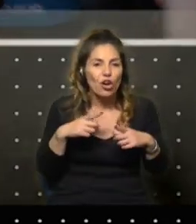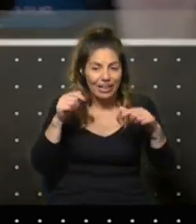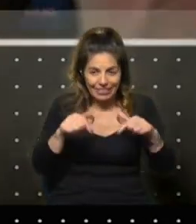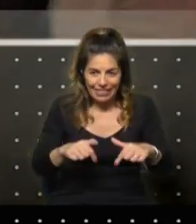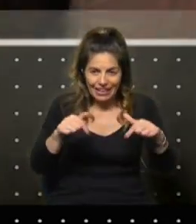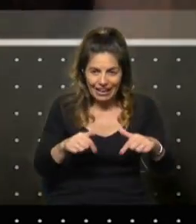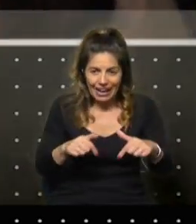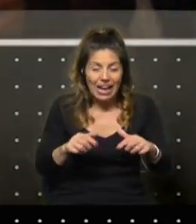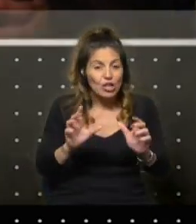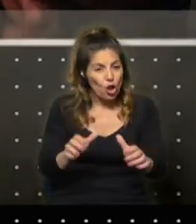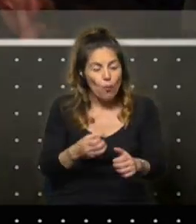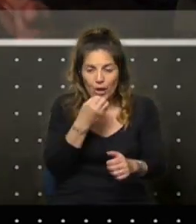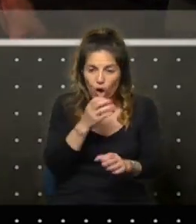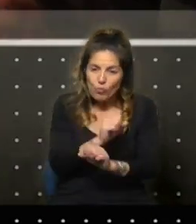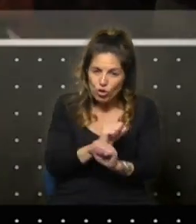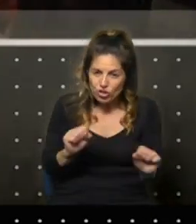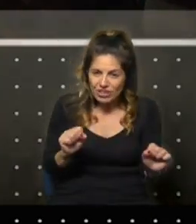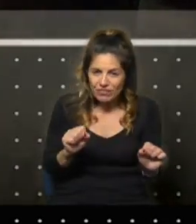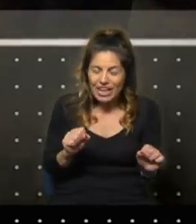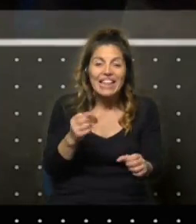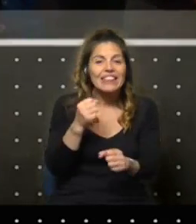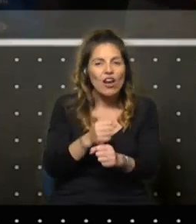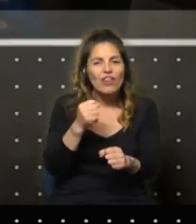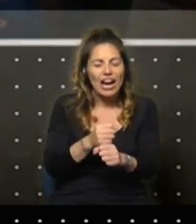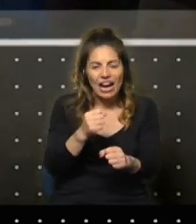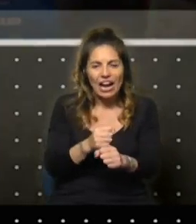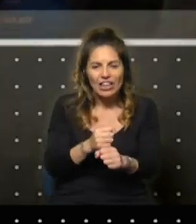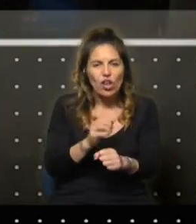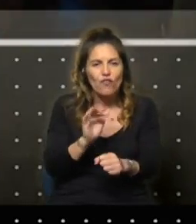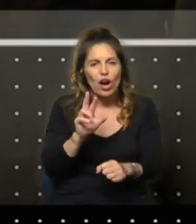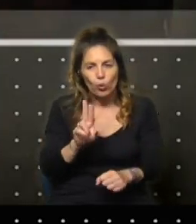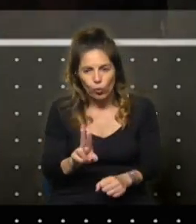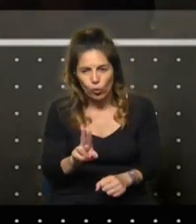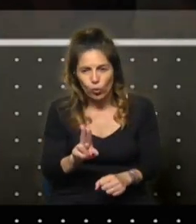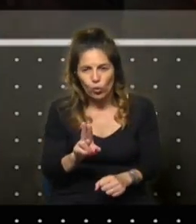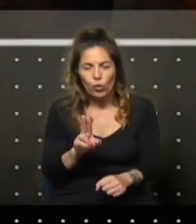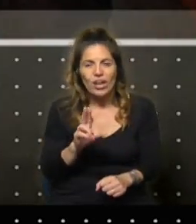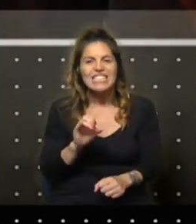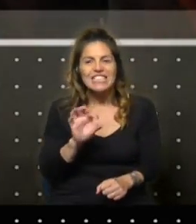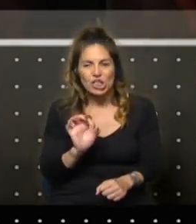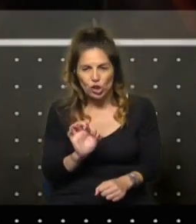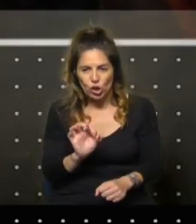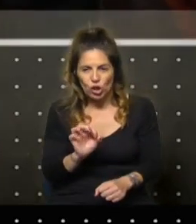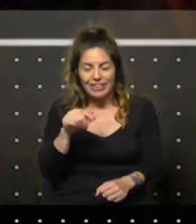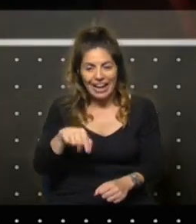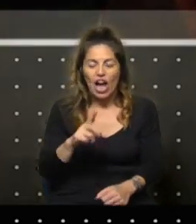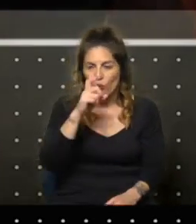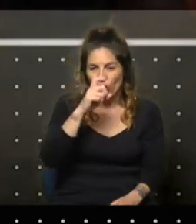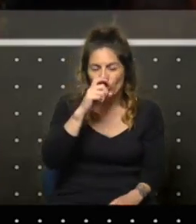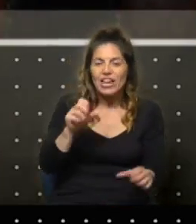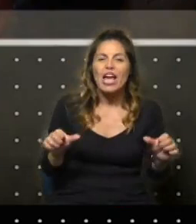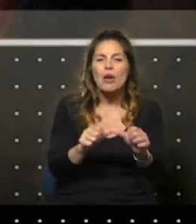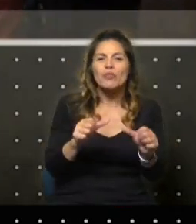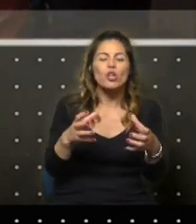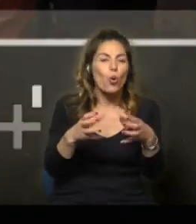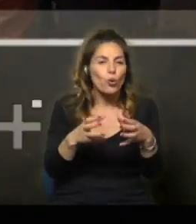aquí haya salido lo mejor posible trabajando con fac gustamante y Ciro Durán desde Buenos Aires hemos hecho